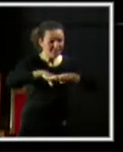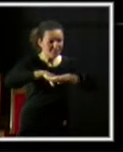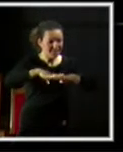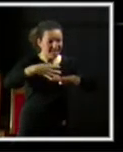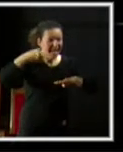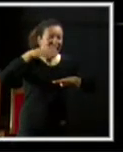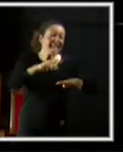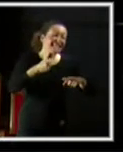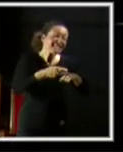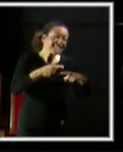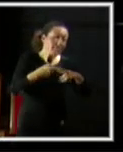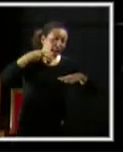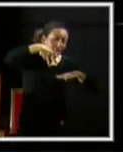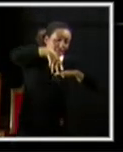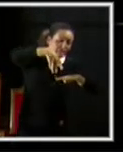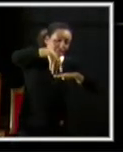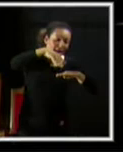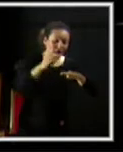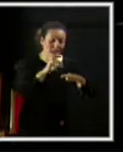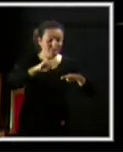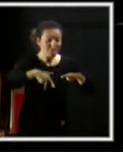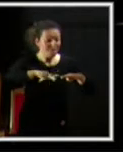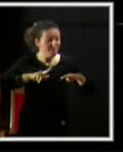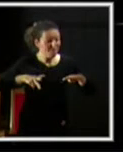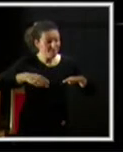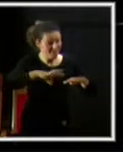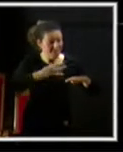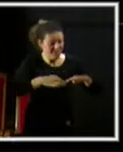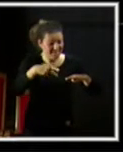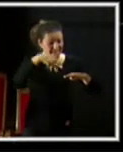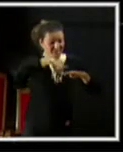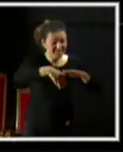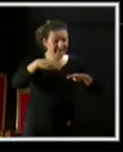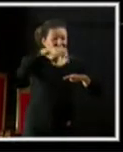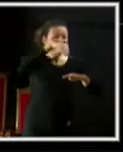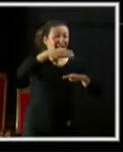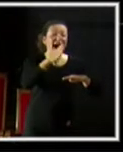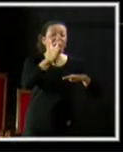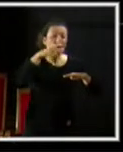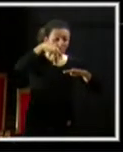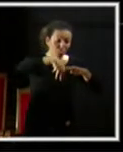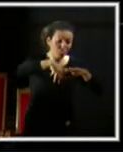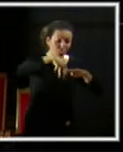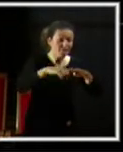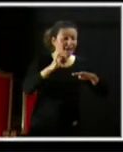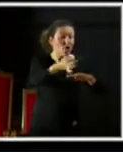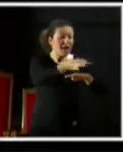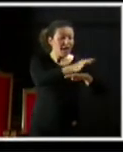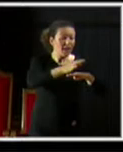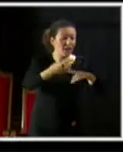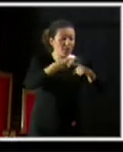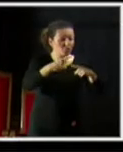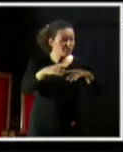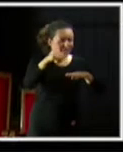una membrana semipermeable es aquella que permite el paso del disolvente pero no del soluto permite que pase el agua este